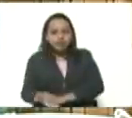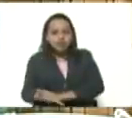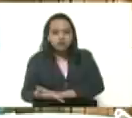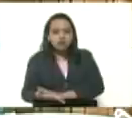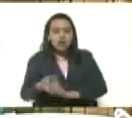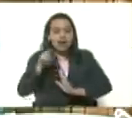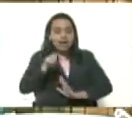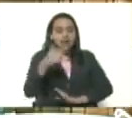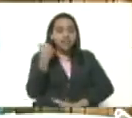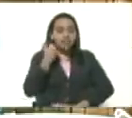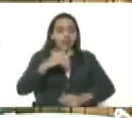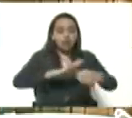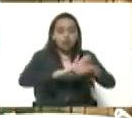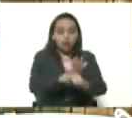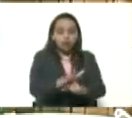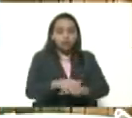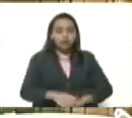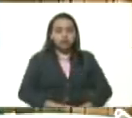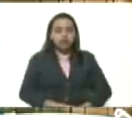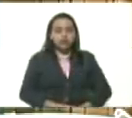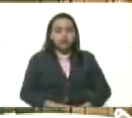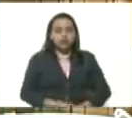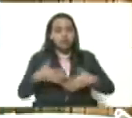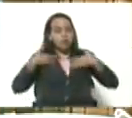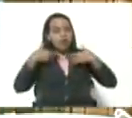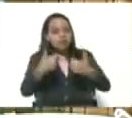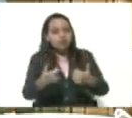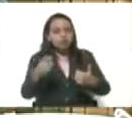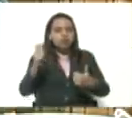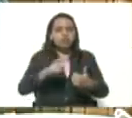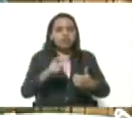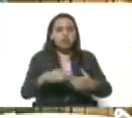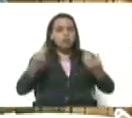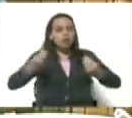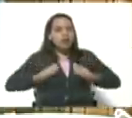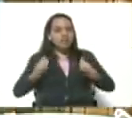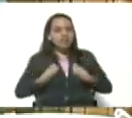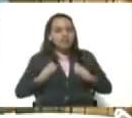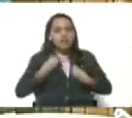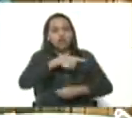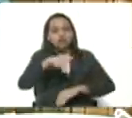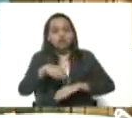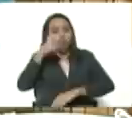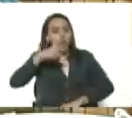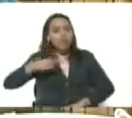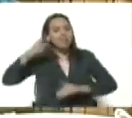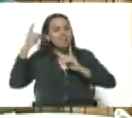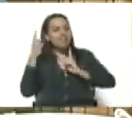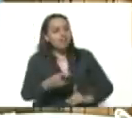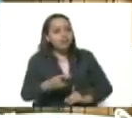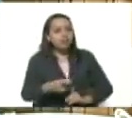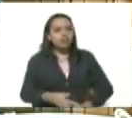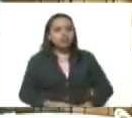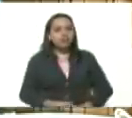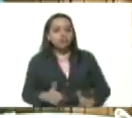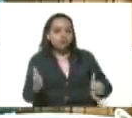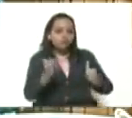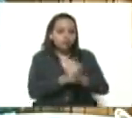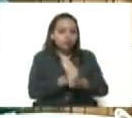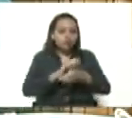esta enfermedad del coronavirus por la salud, por la vida de nuestro pueblo. Tenemos que